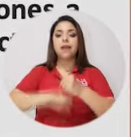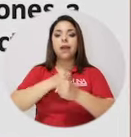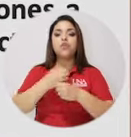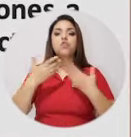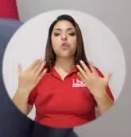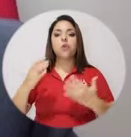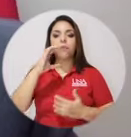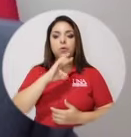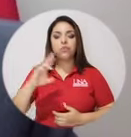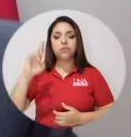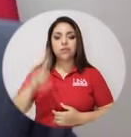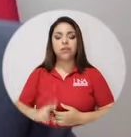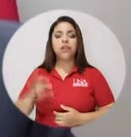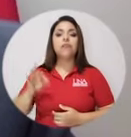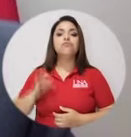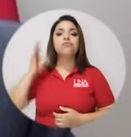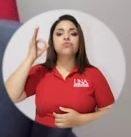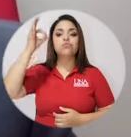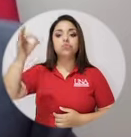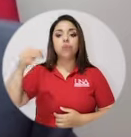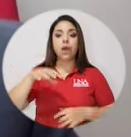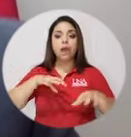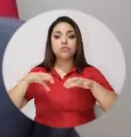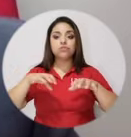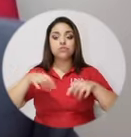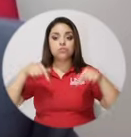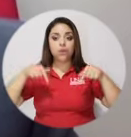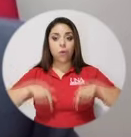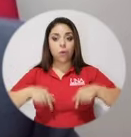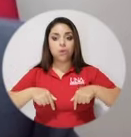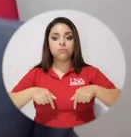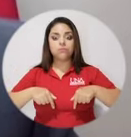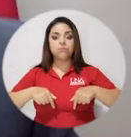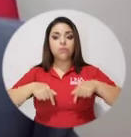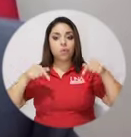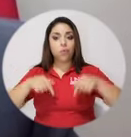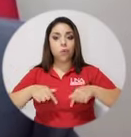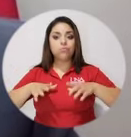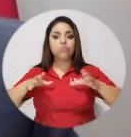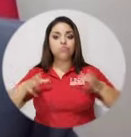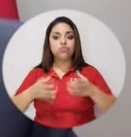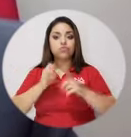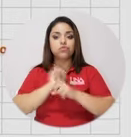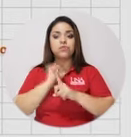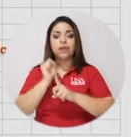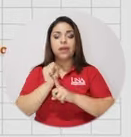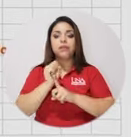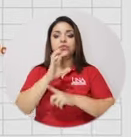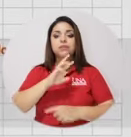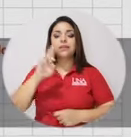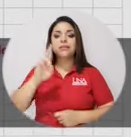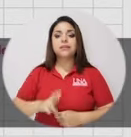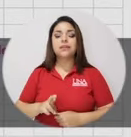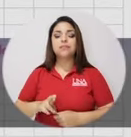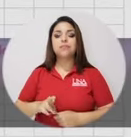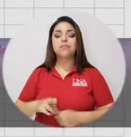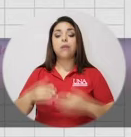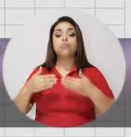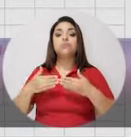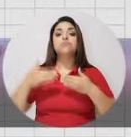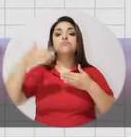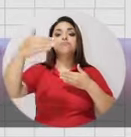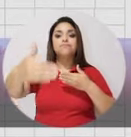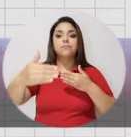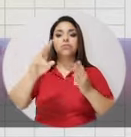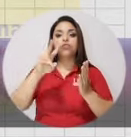20 años, hacia dónde es que con las acciones de hoy, que estamos tomando hoy como sociedad costarricense, nos llevarían hacia